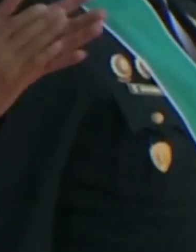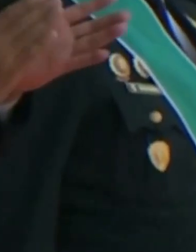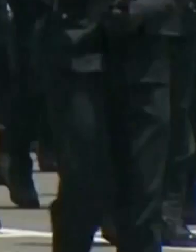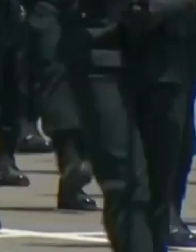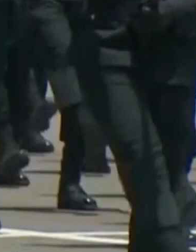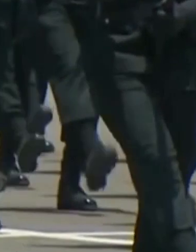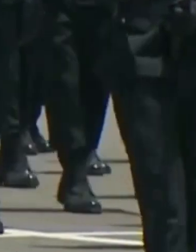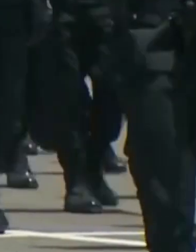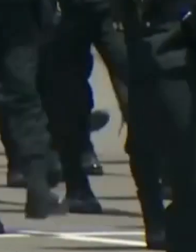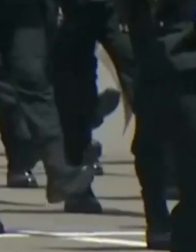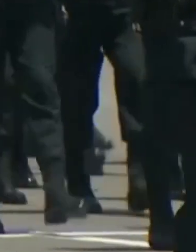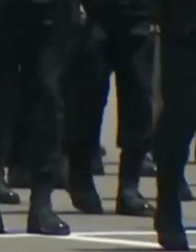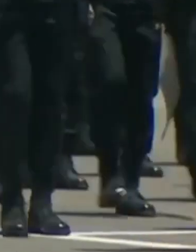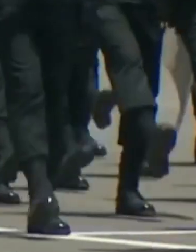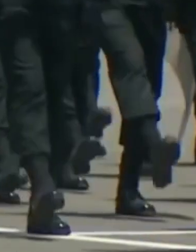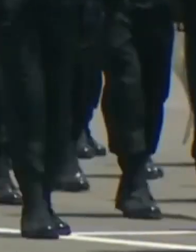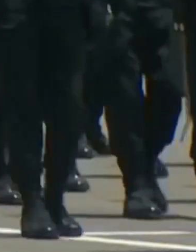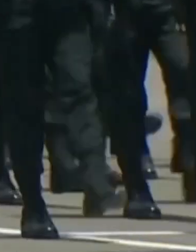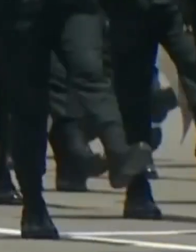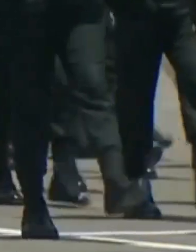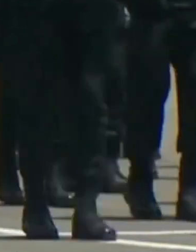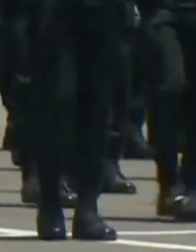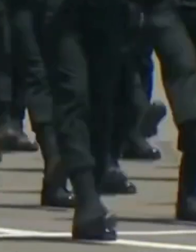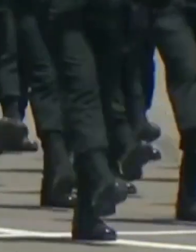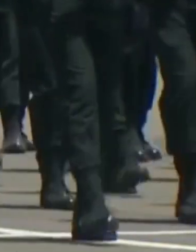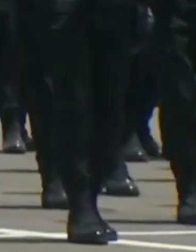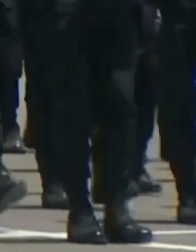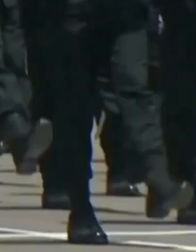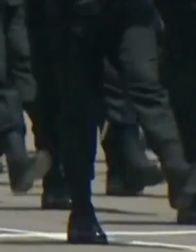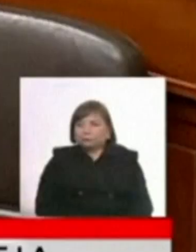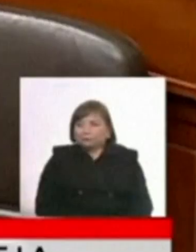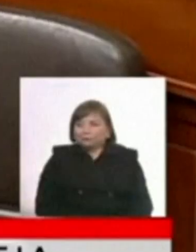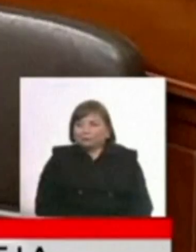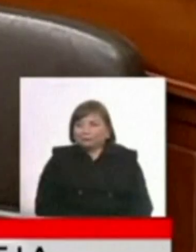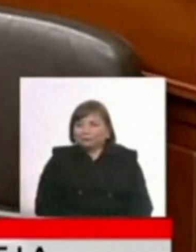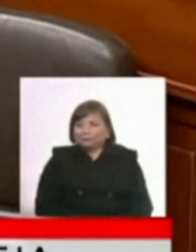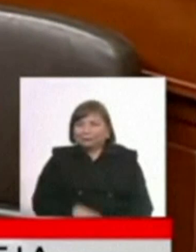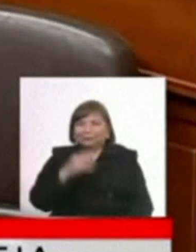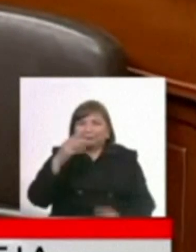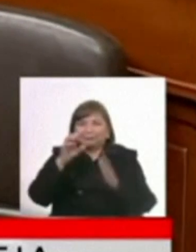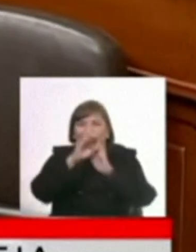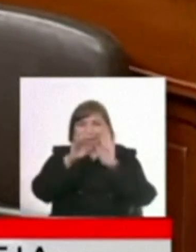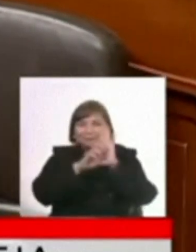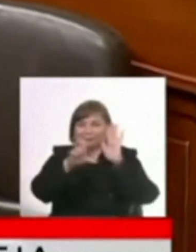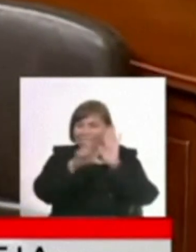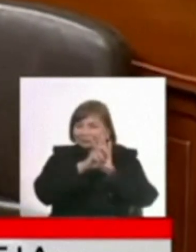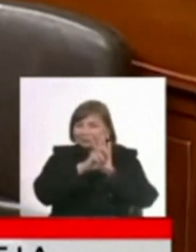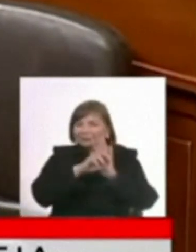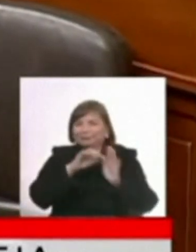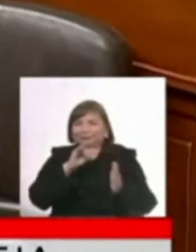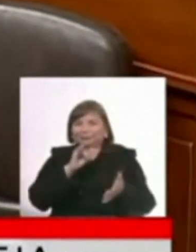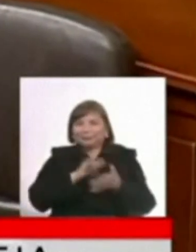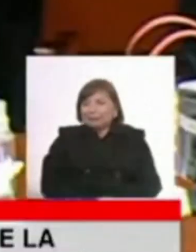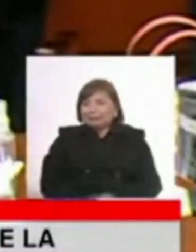comandantes tanto de los organismos de la fuerza aérea del ejército de la armada o Marina